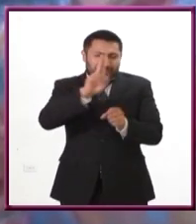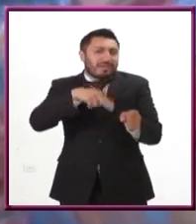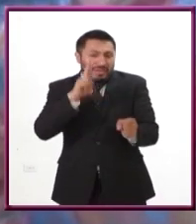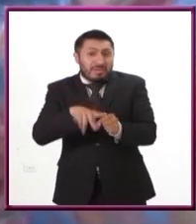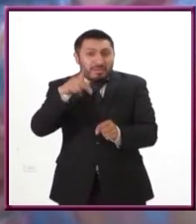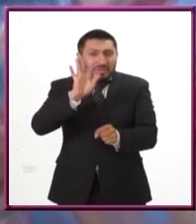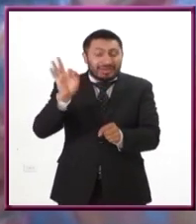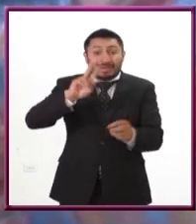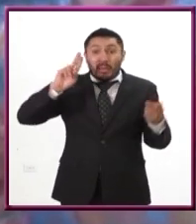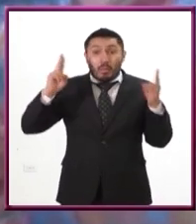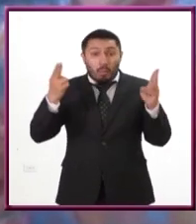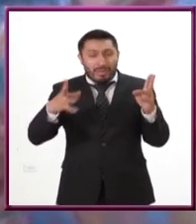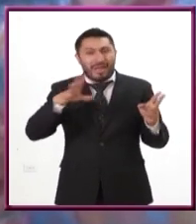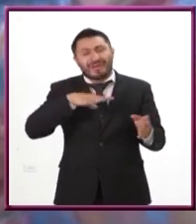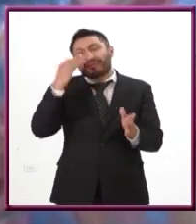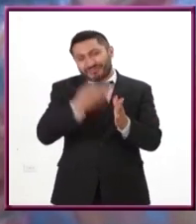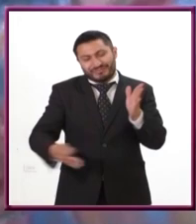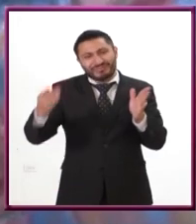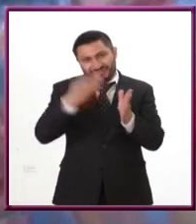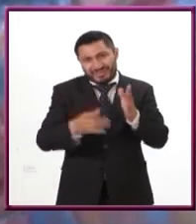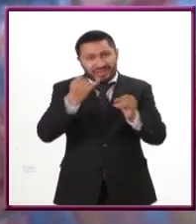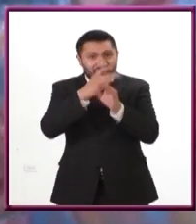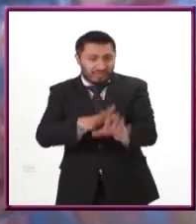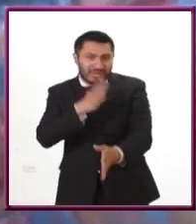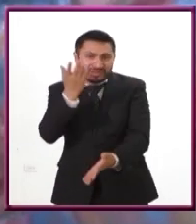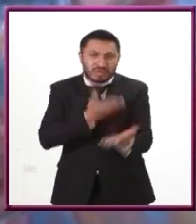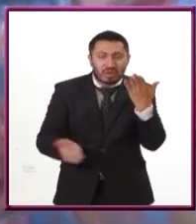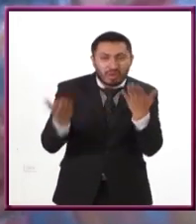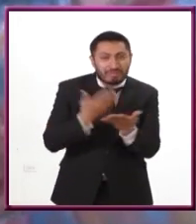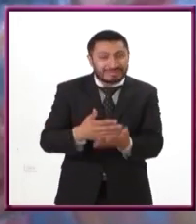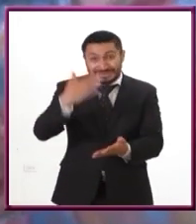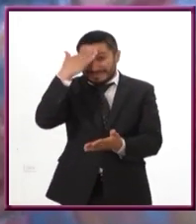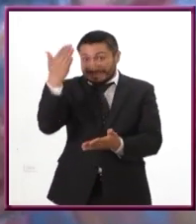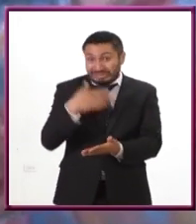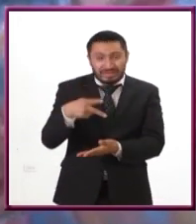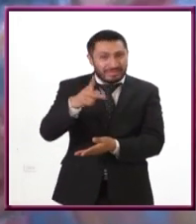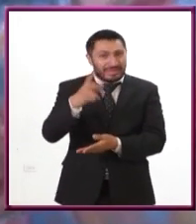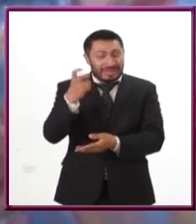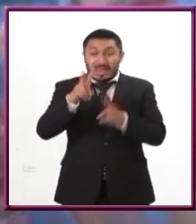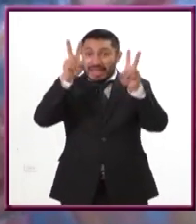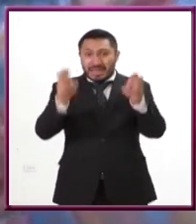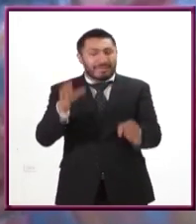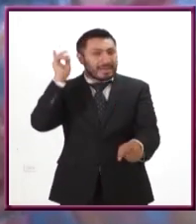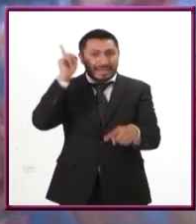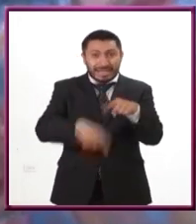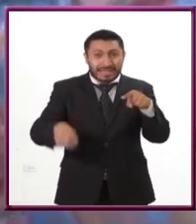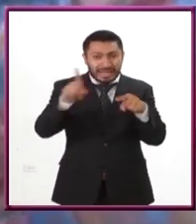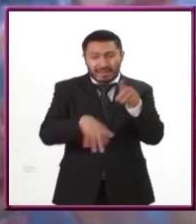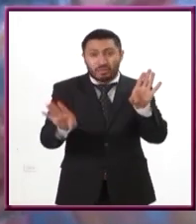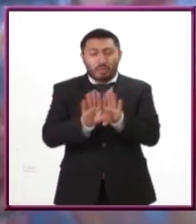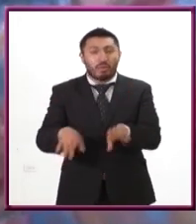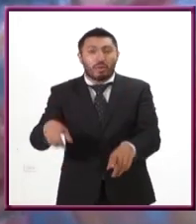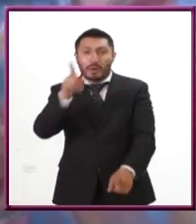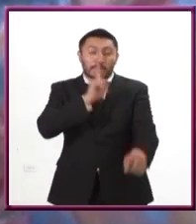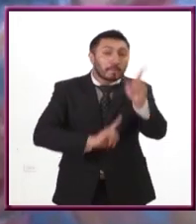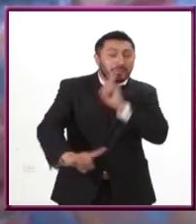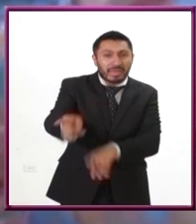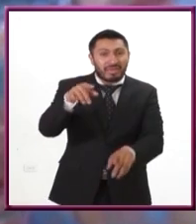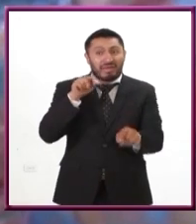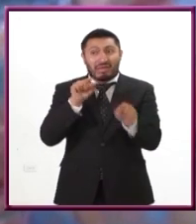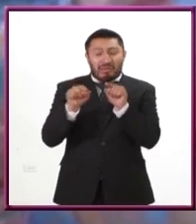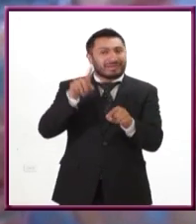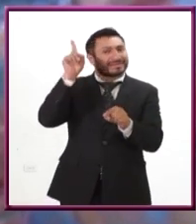cuando ya hablamos a lo mejor de universidad, pues hay una falta de información y de convivencia bestial. Y es un tema nada más de eliminar el prejuicio por completo y